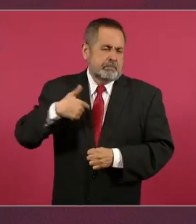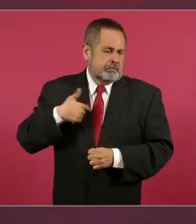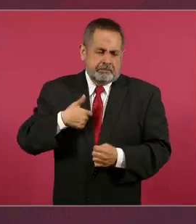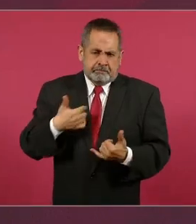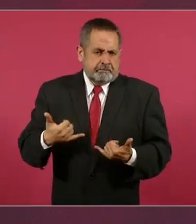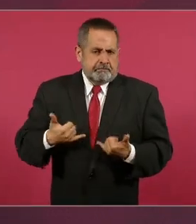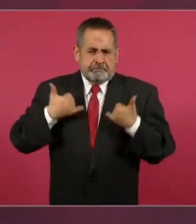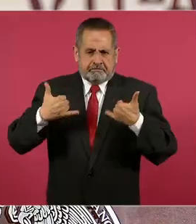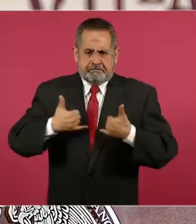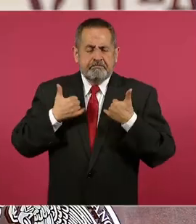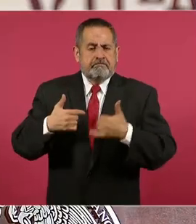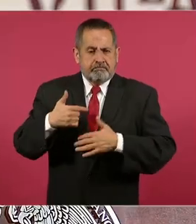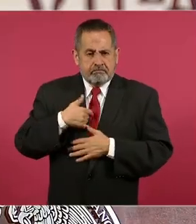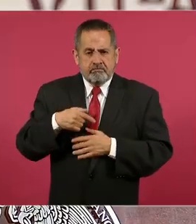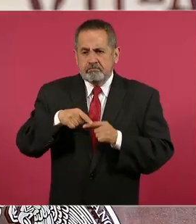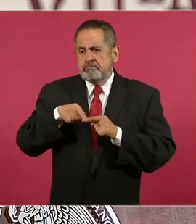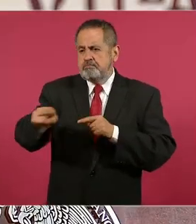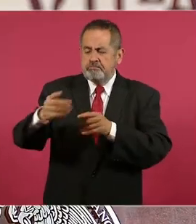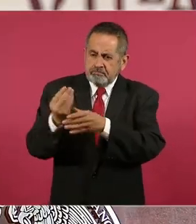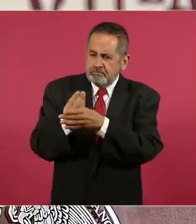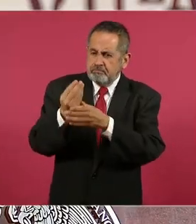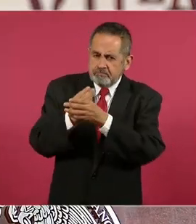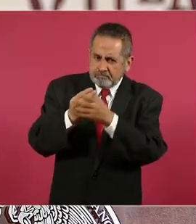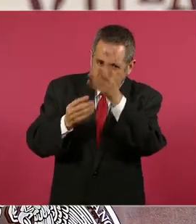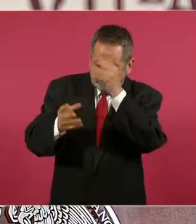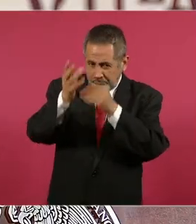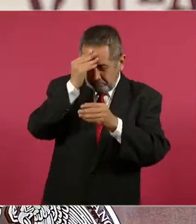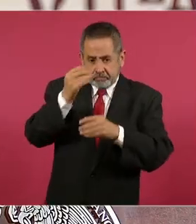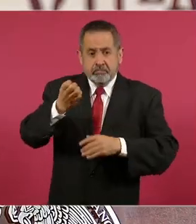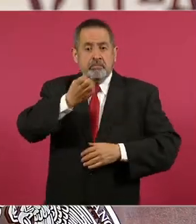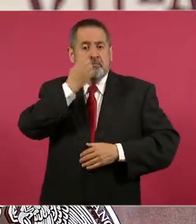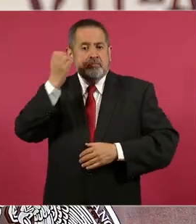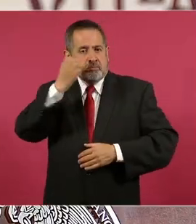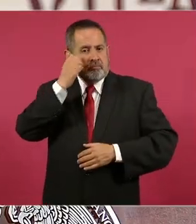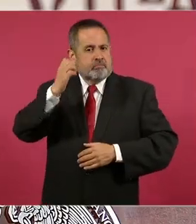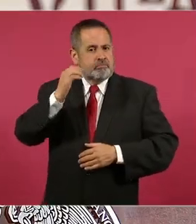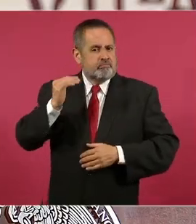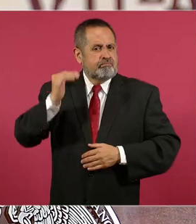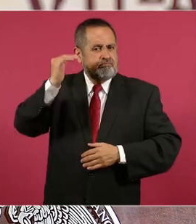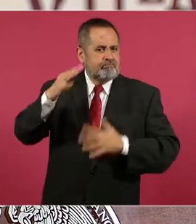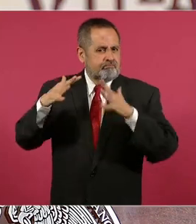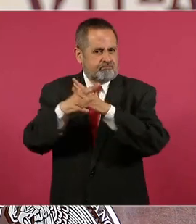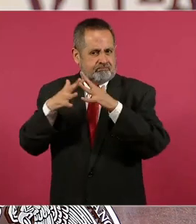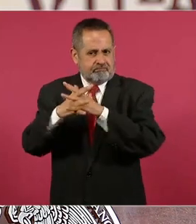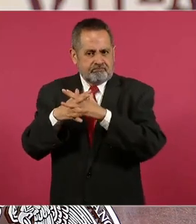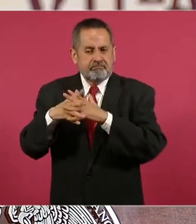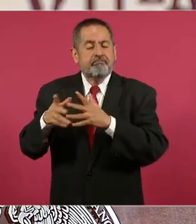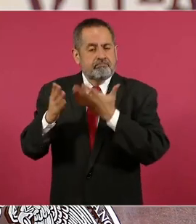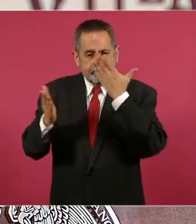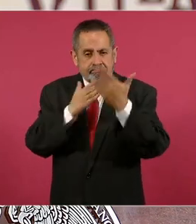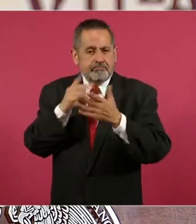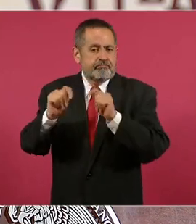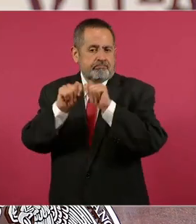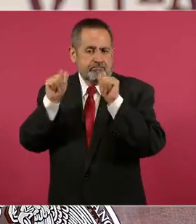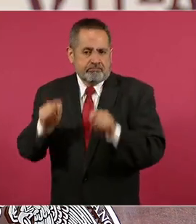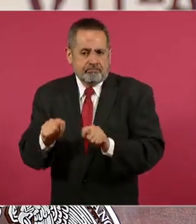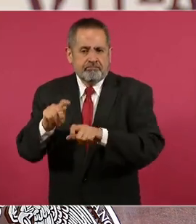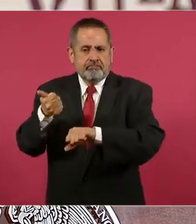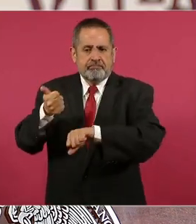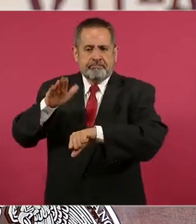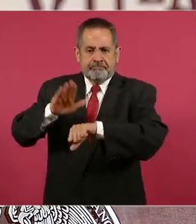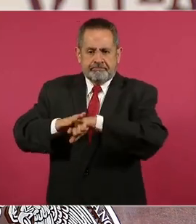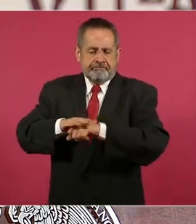joven ir a cursar en la Escuela Superior de Guerra la licenciatura en Administración